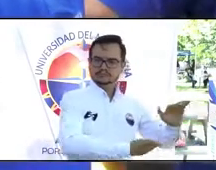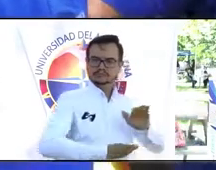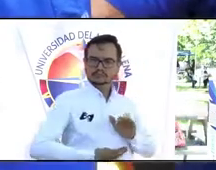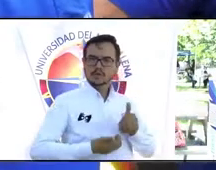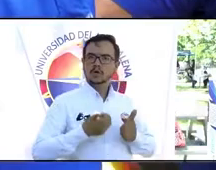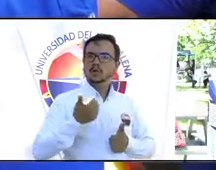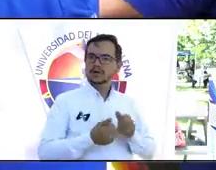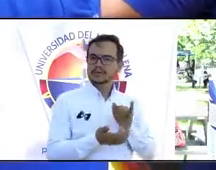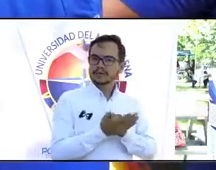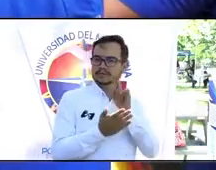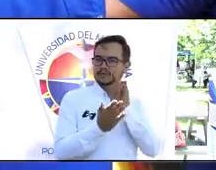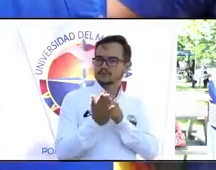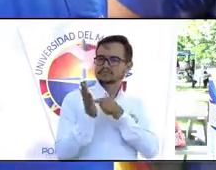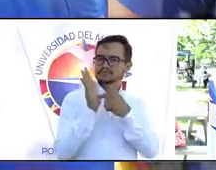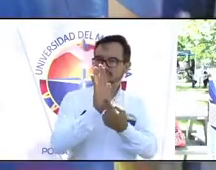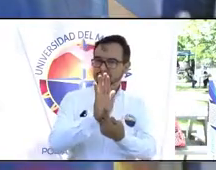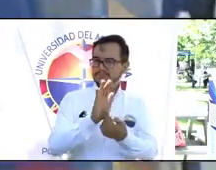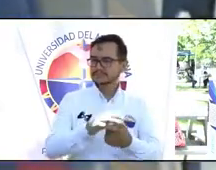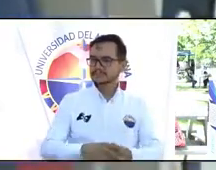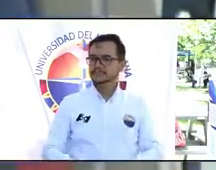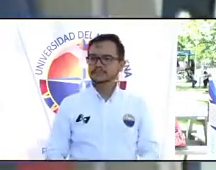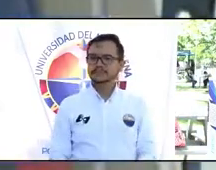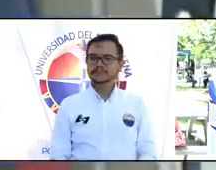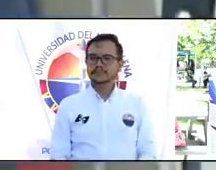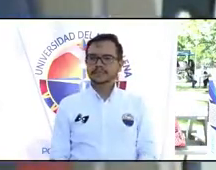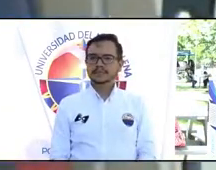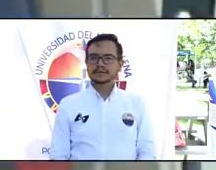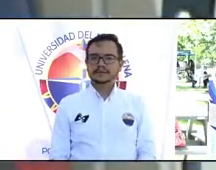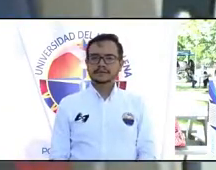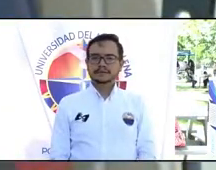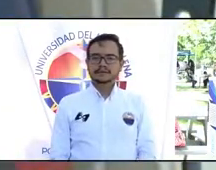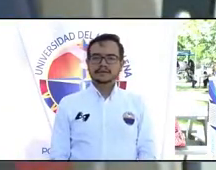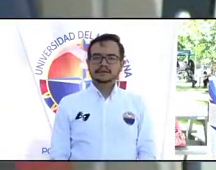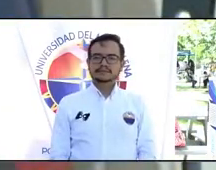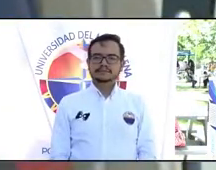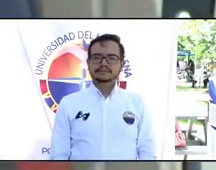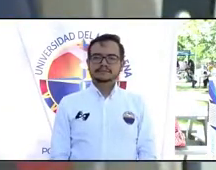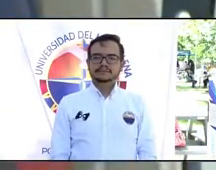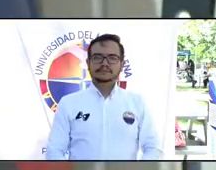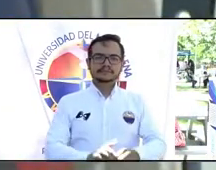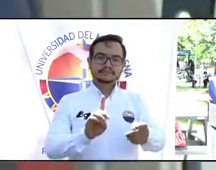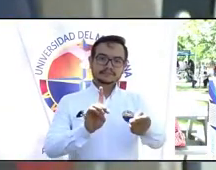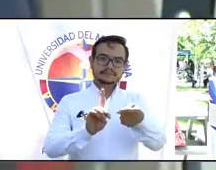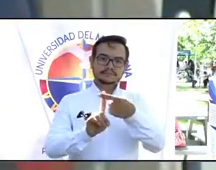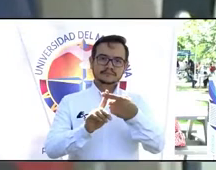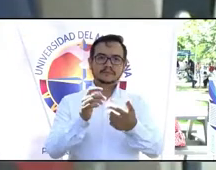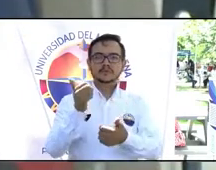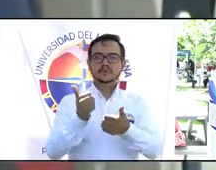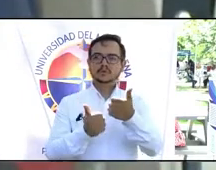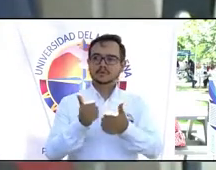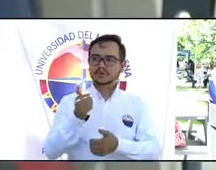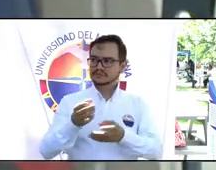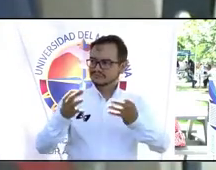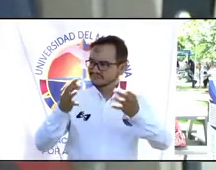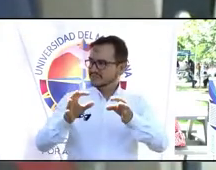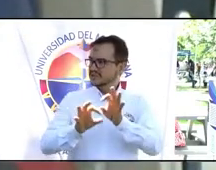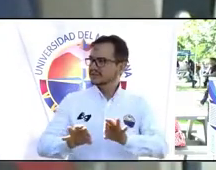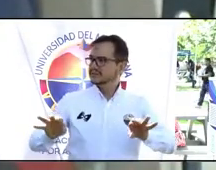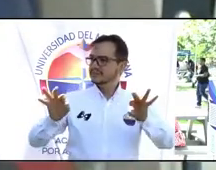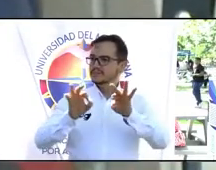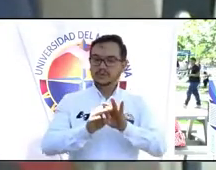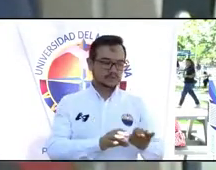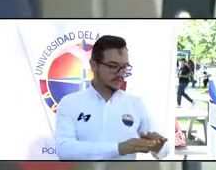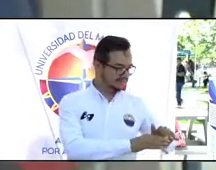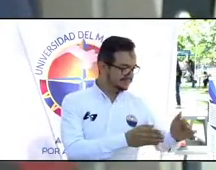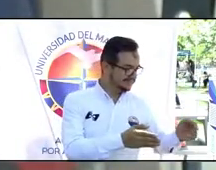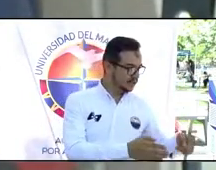para conocimiento de los que estamos acá presentes. Lo primero que recibimos, de suma importancia, una planta eléctrica